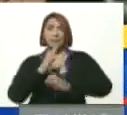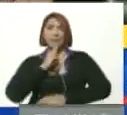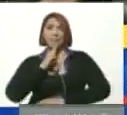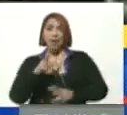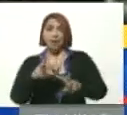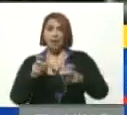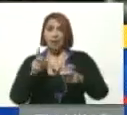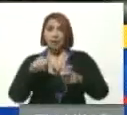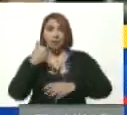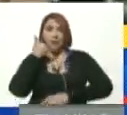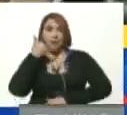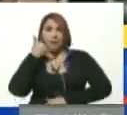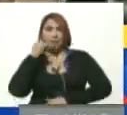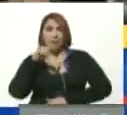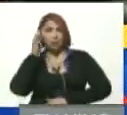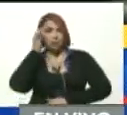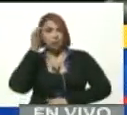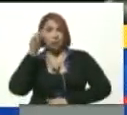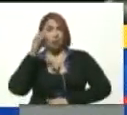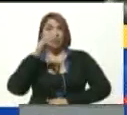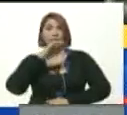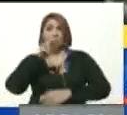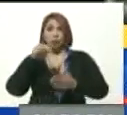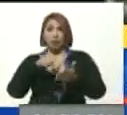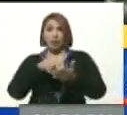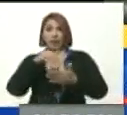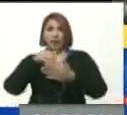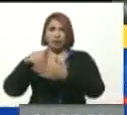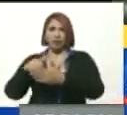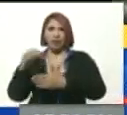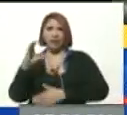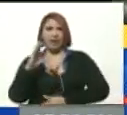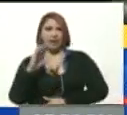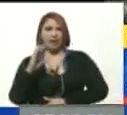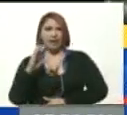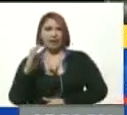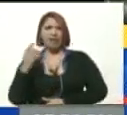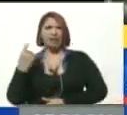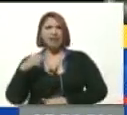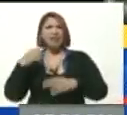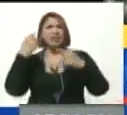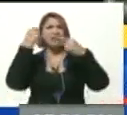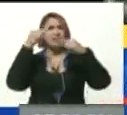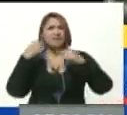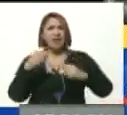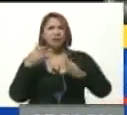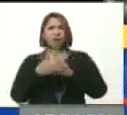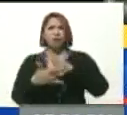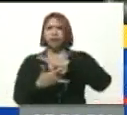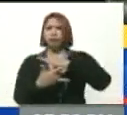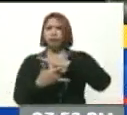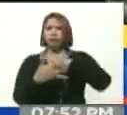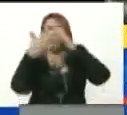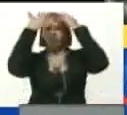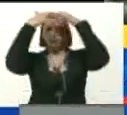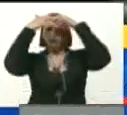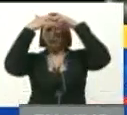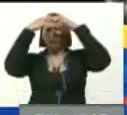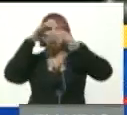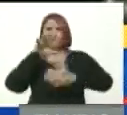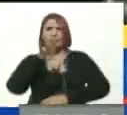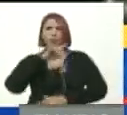sistema telefónico, del Consejo Nacional Electoral. Caracas es que si se quiere a nivel de lo que es la electrónica, el cerebro de la nación